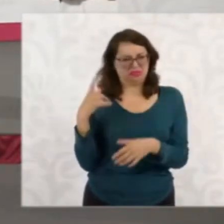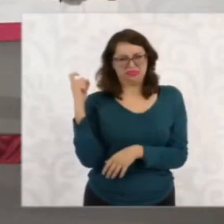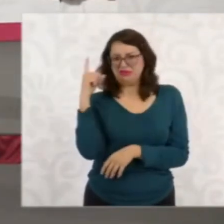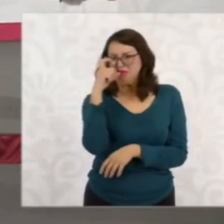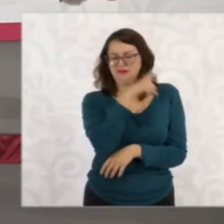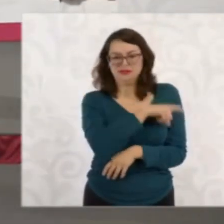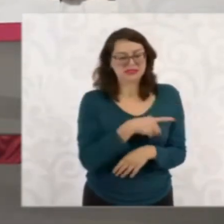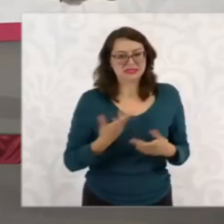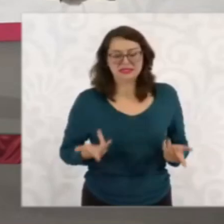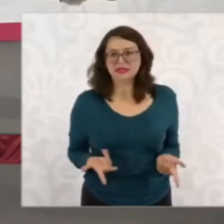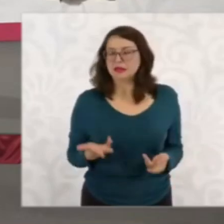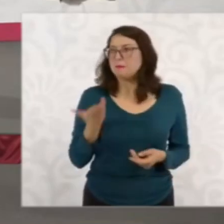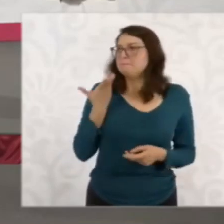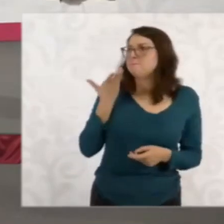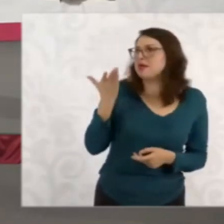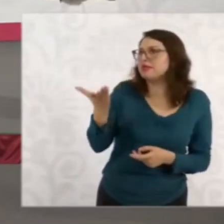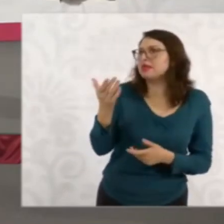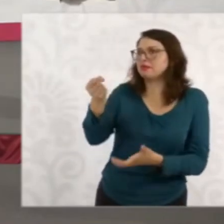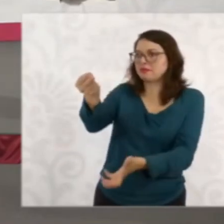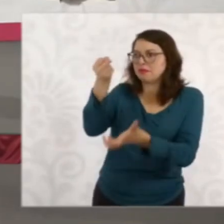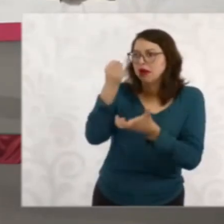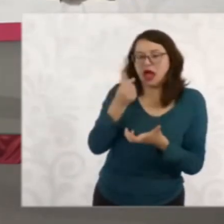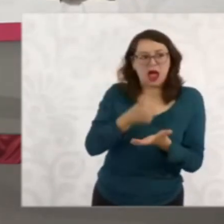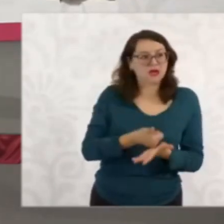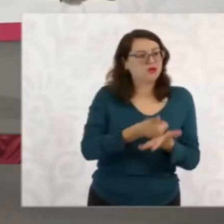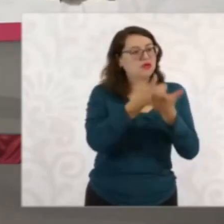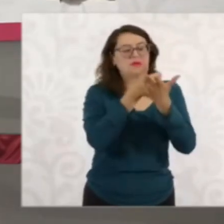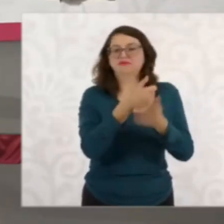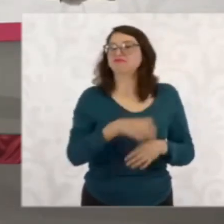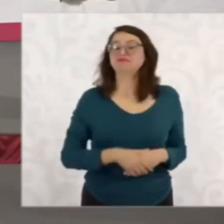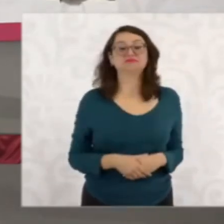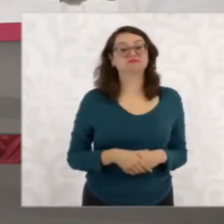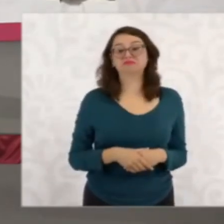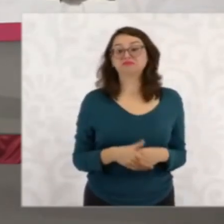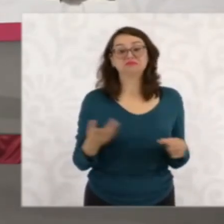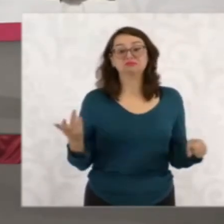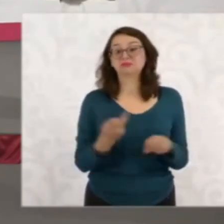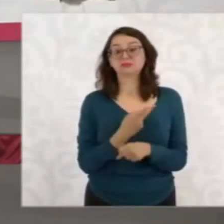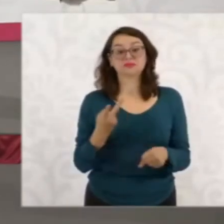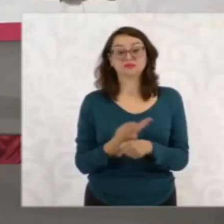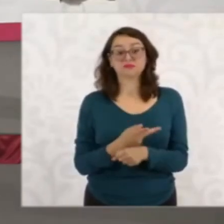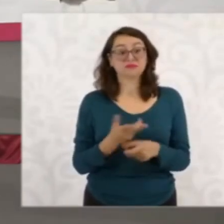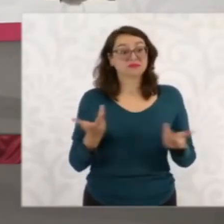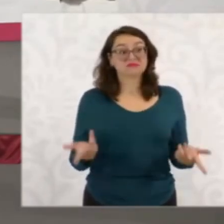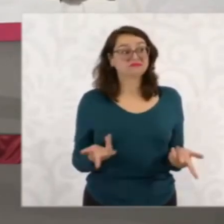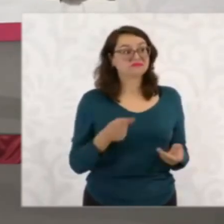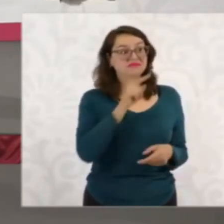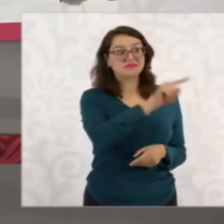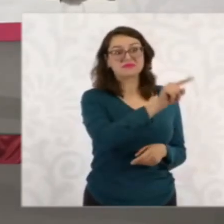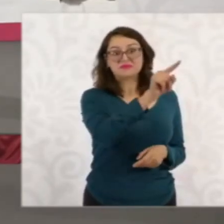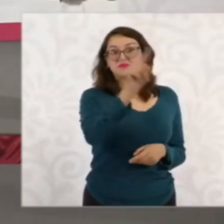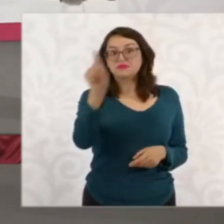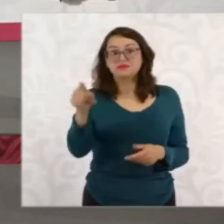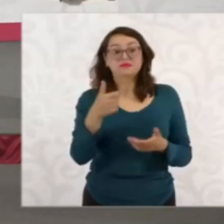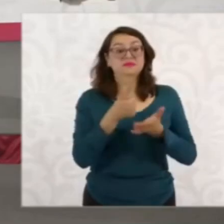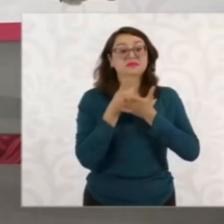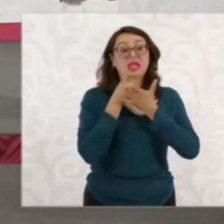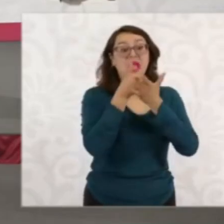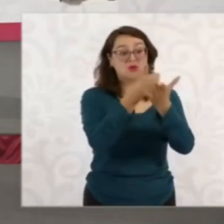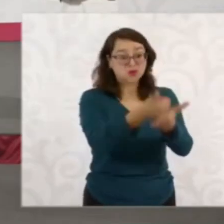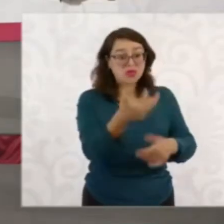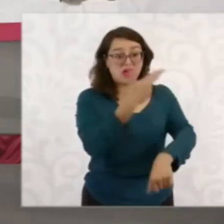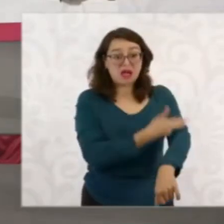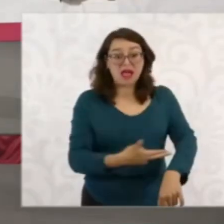burocrático el sistema del fideicomiso. Era tan burocrático que no podían ayudar nada. Había veces que se tardaban hasta en